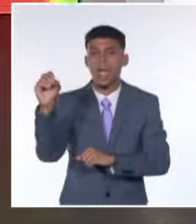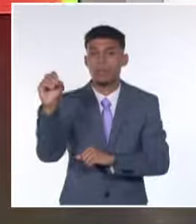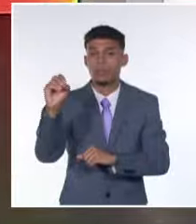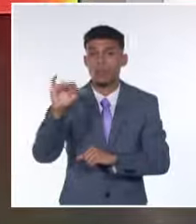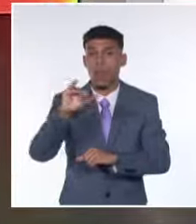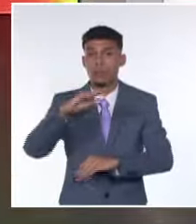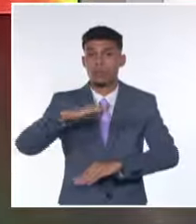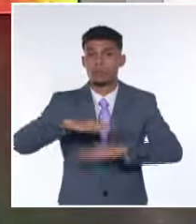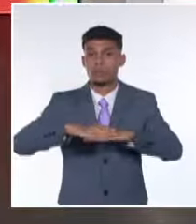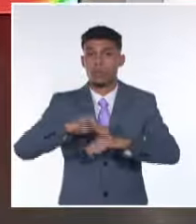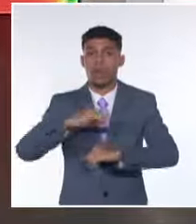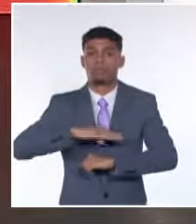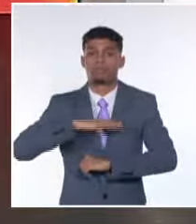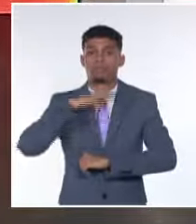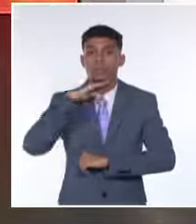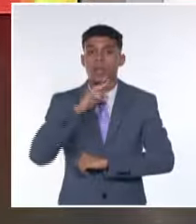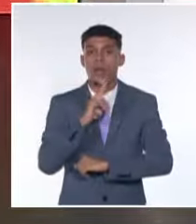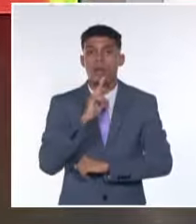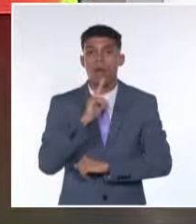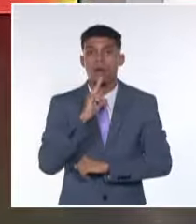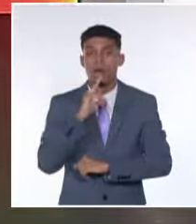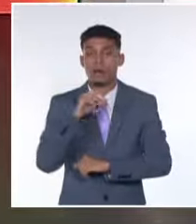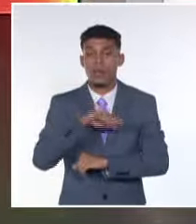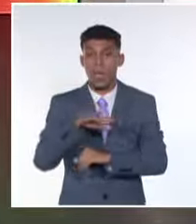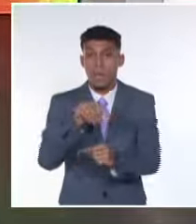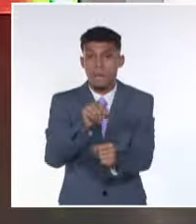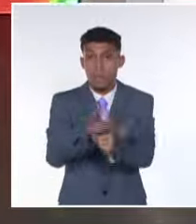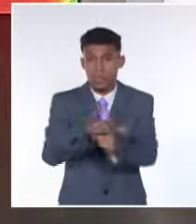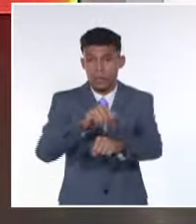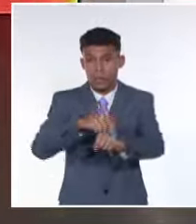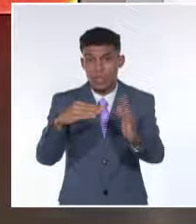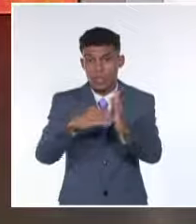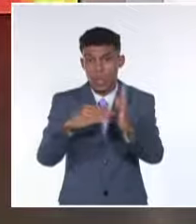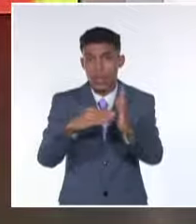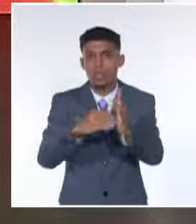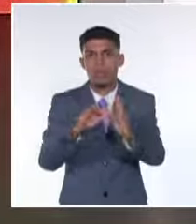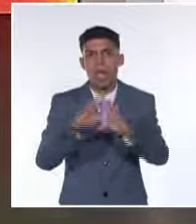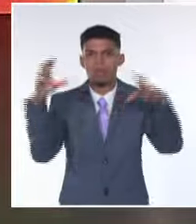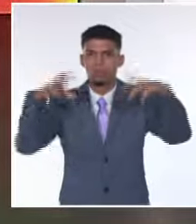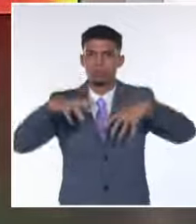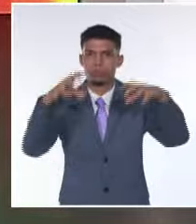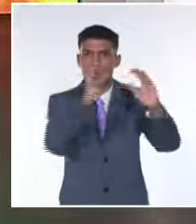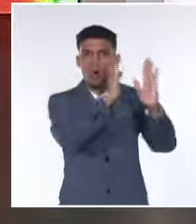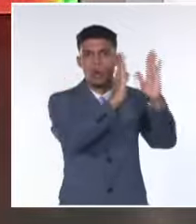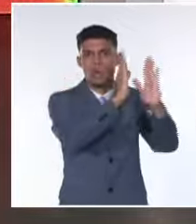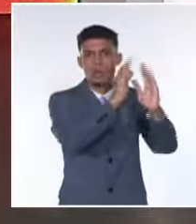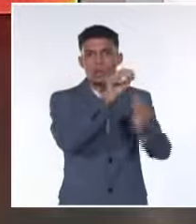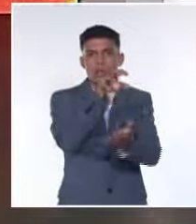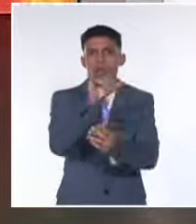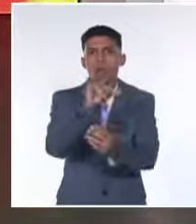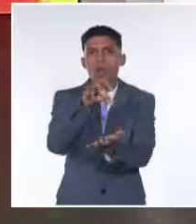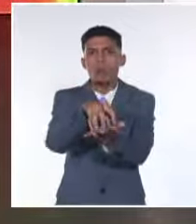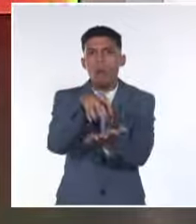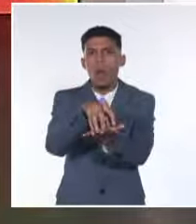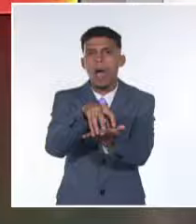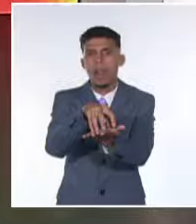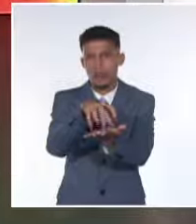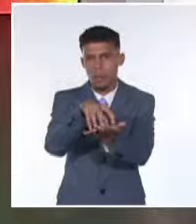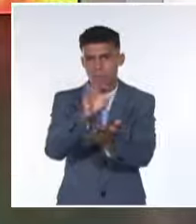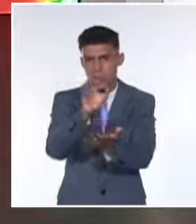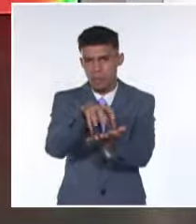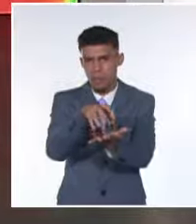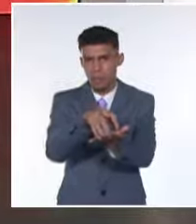decía que la jornada de hoy, pues ya desde primeras horas de la tarde, que estaba lloviendo en zonas de la parte oriental del país, la estación meteorológica de Palenque y Ateras en la provincia de Guantánamo